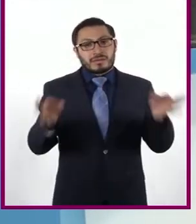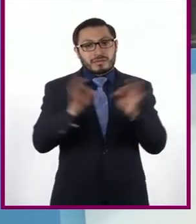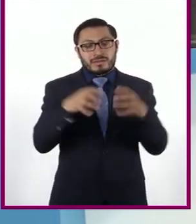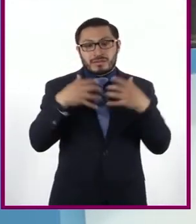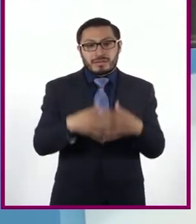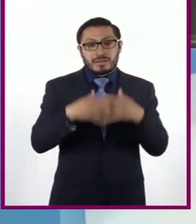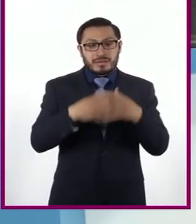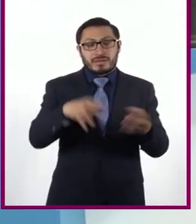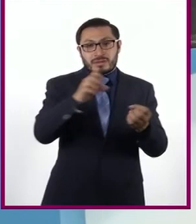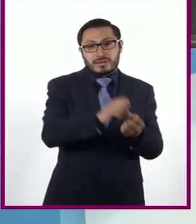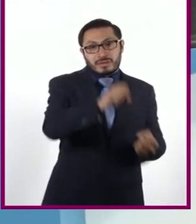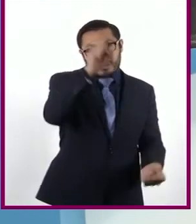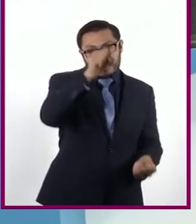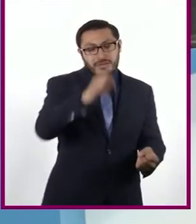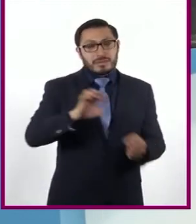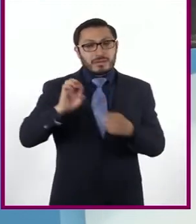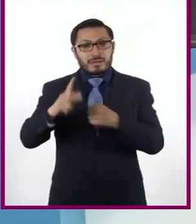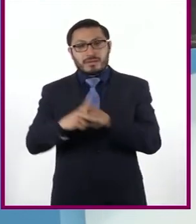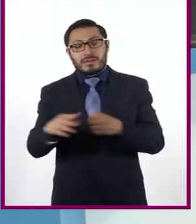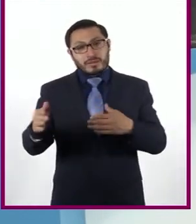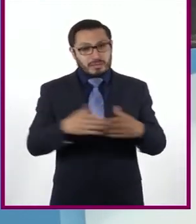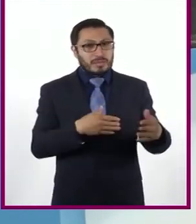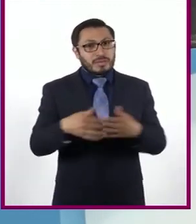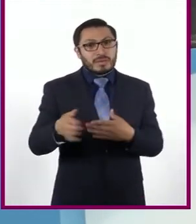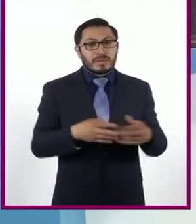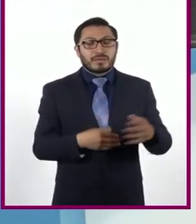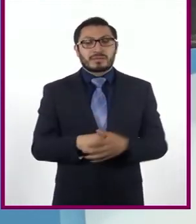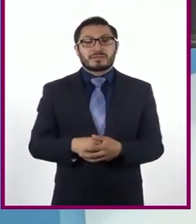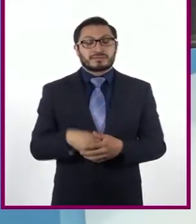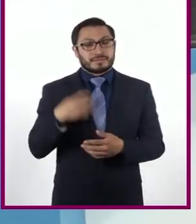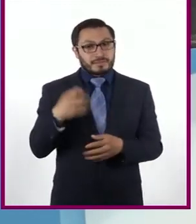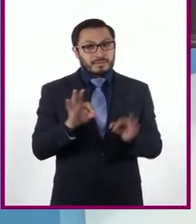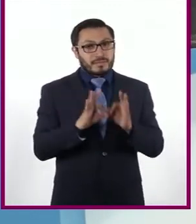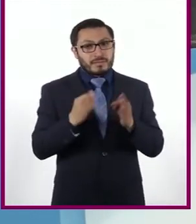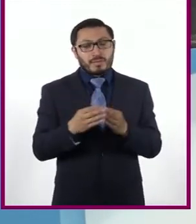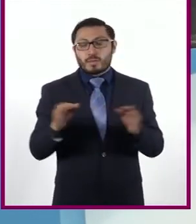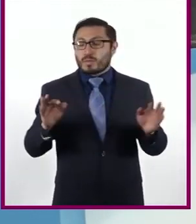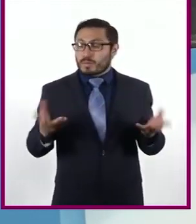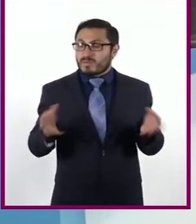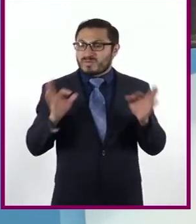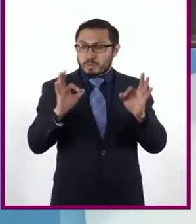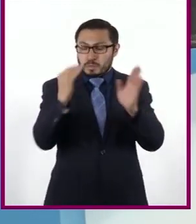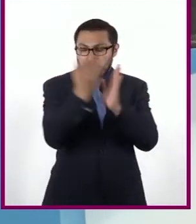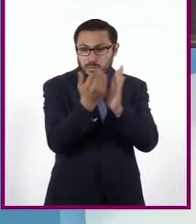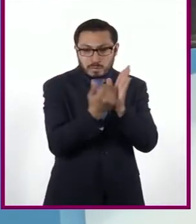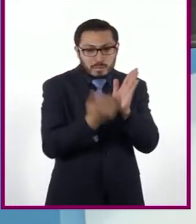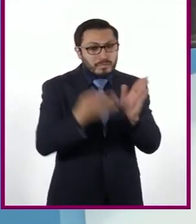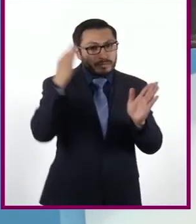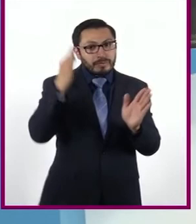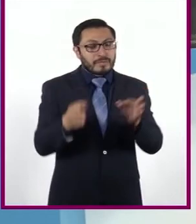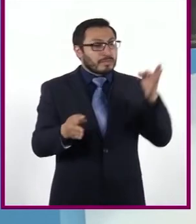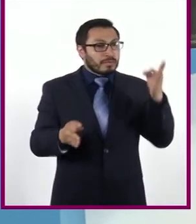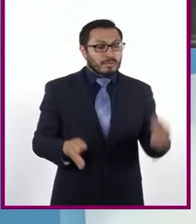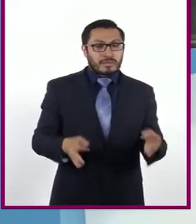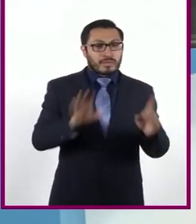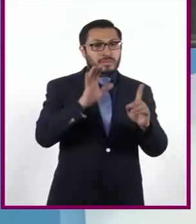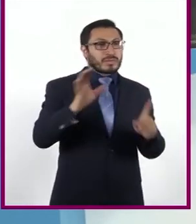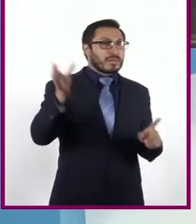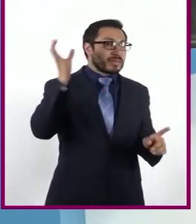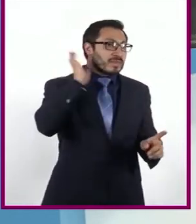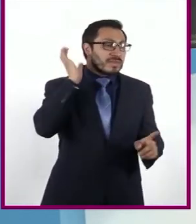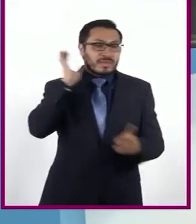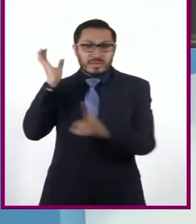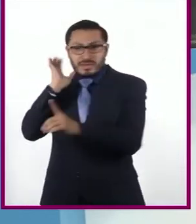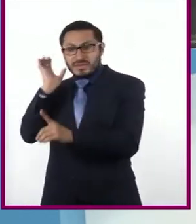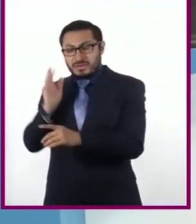sistemas constitucionales europeos modernos. Este tipo de medidas fueron aceptadas por ambas cámaras y también